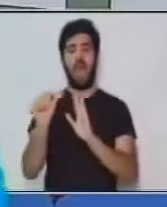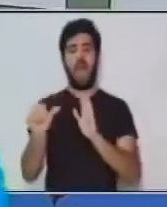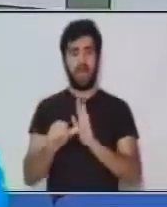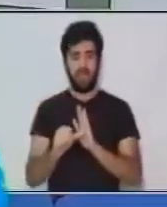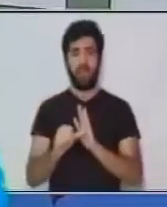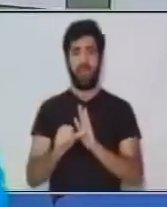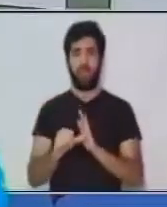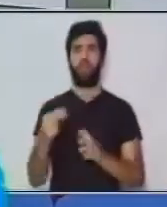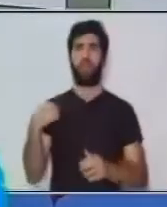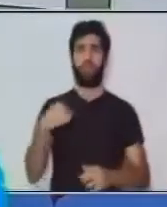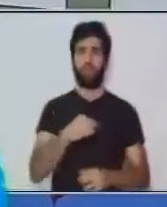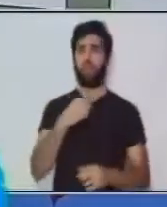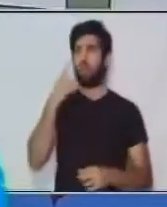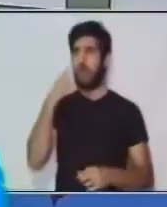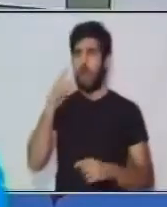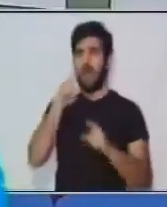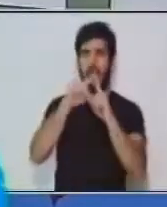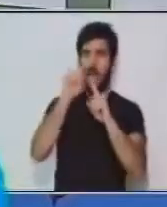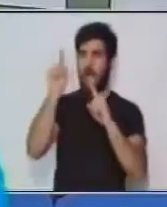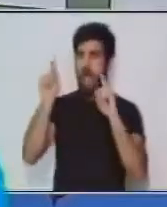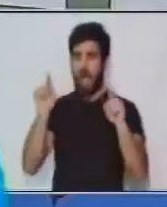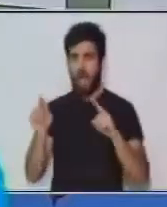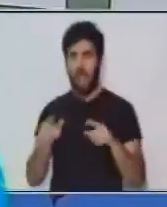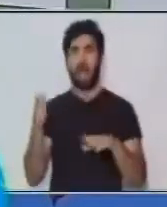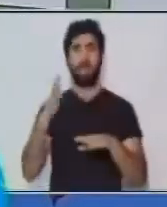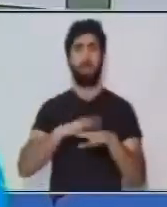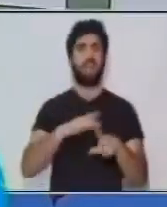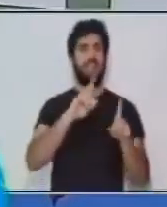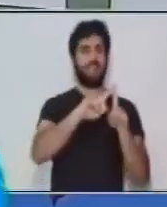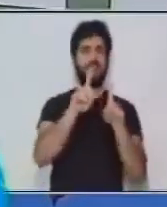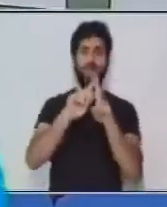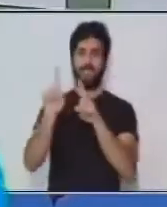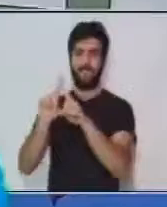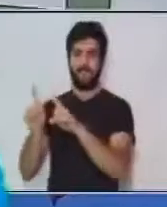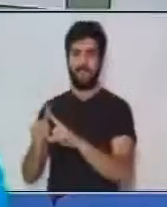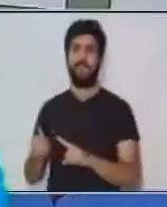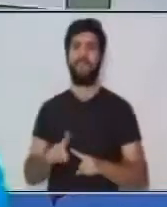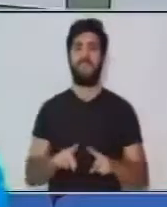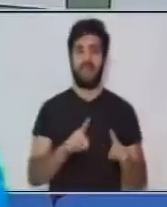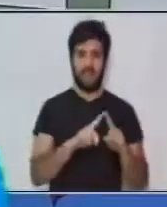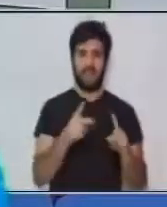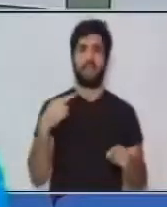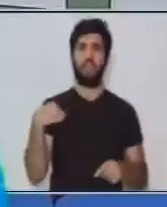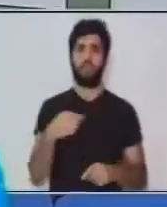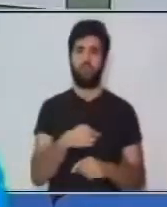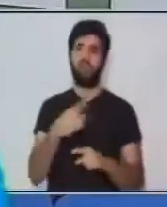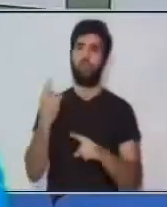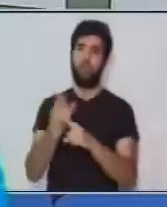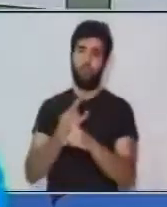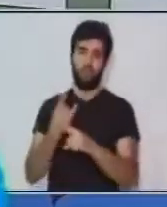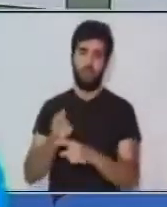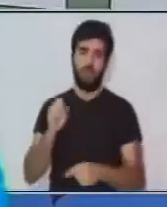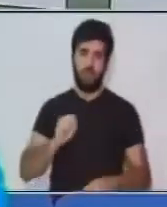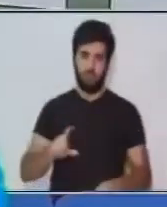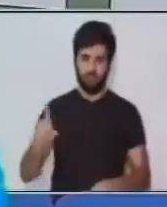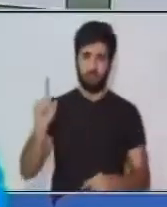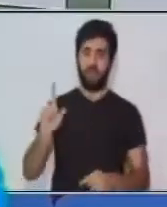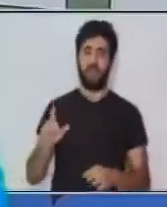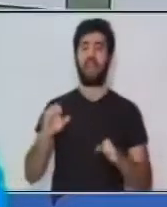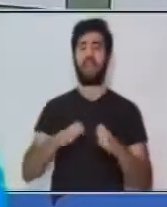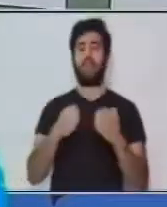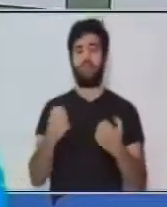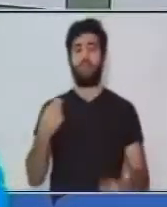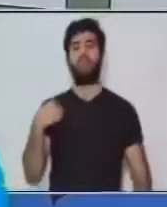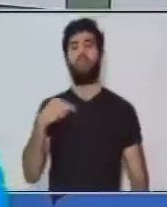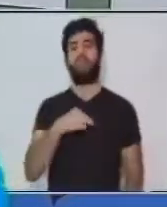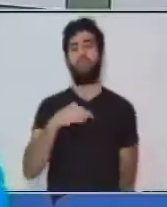existen otras más fuentes primarias de información, pero estas van a ser las que comúnmente se utilizan. Por lo tanto, entonces recordemos que van